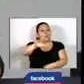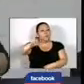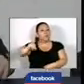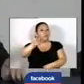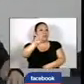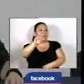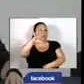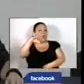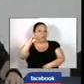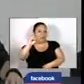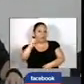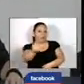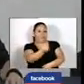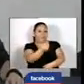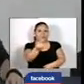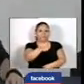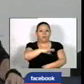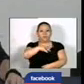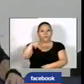hogares.